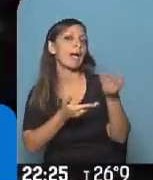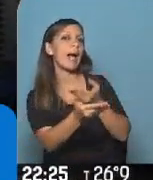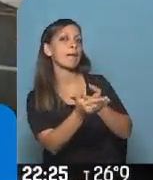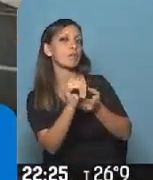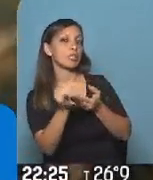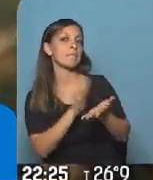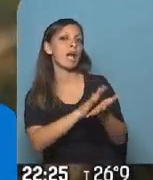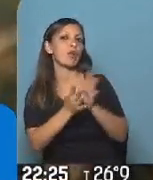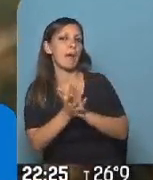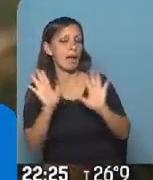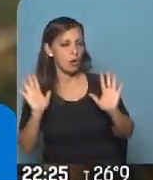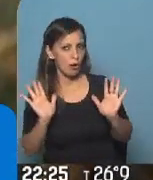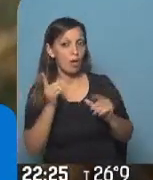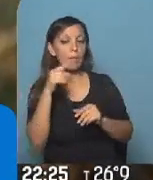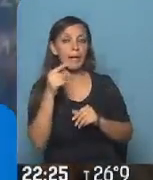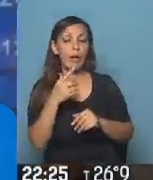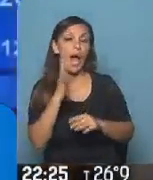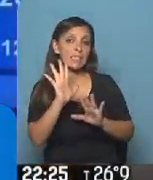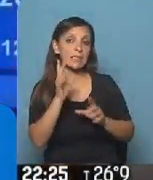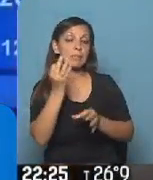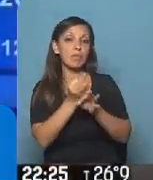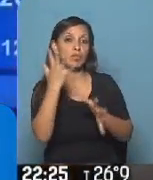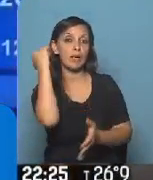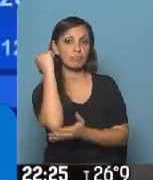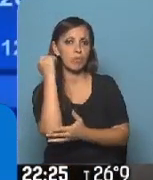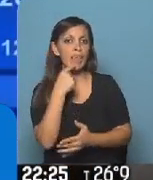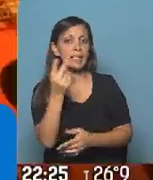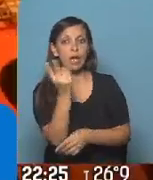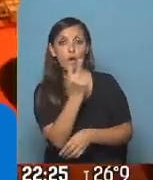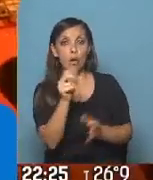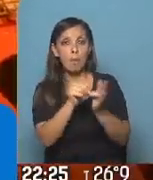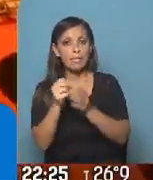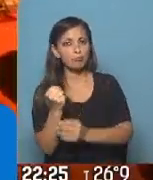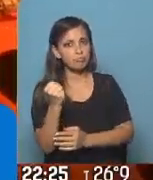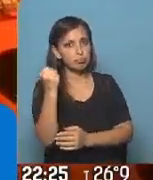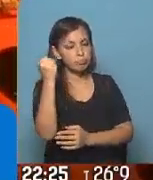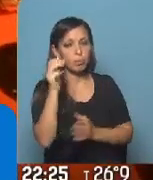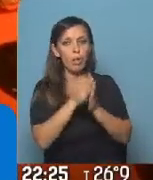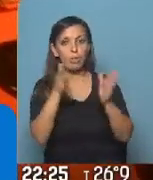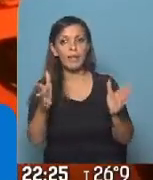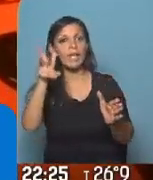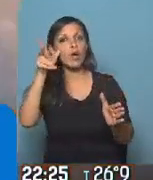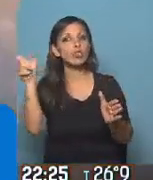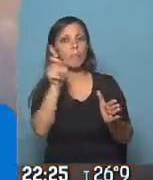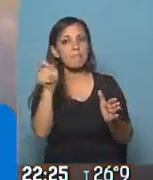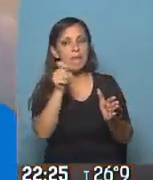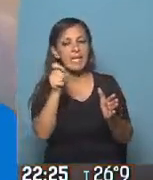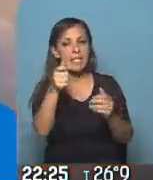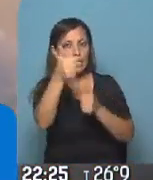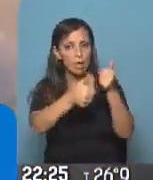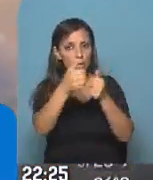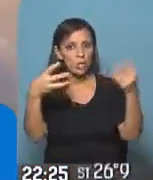ambas economías se resintieron durante estos duros 8 meses de guerra comercial a gran escala, y eso explica la tregua